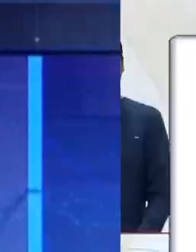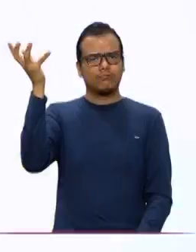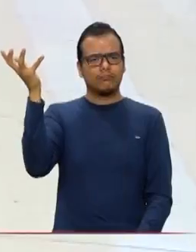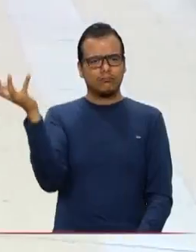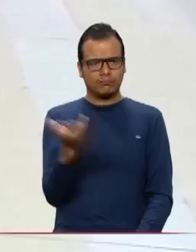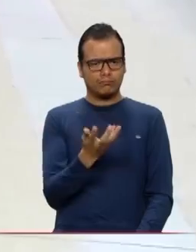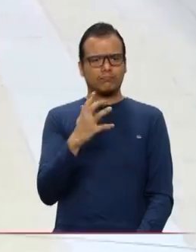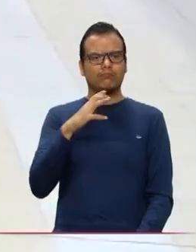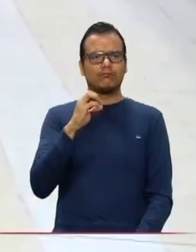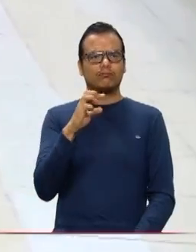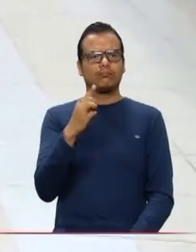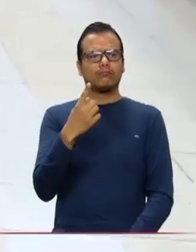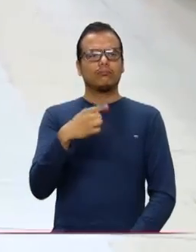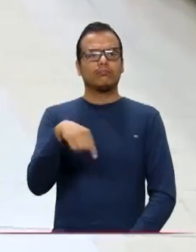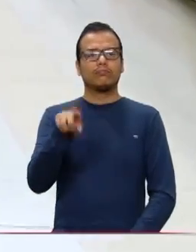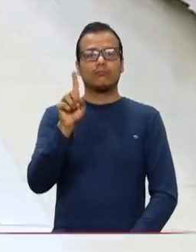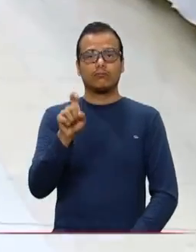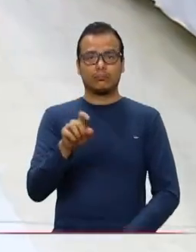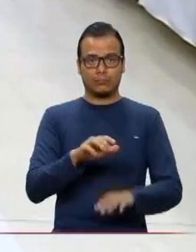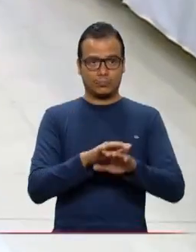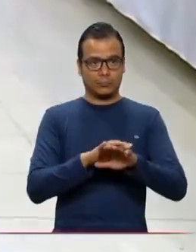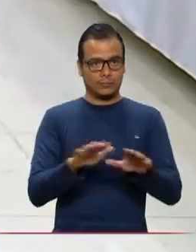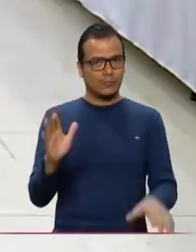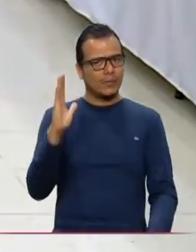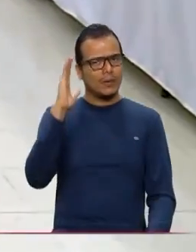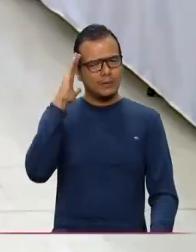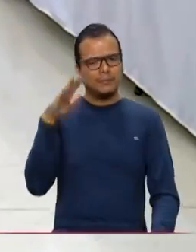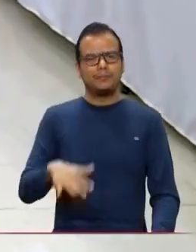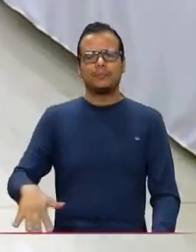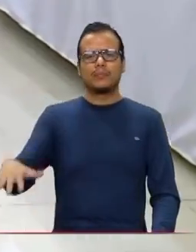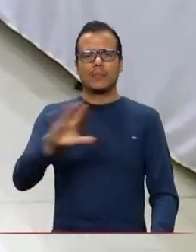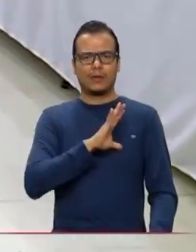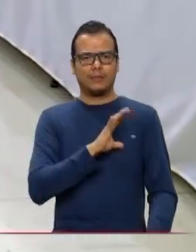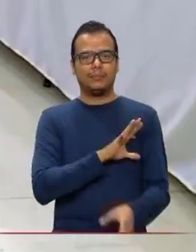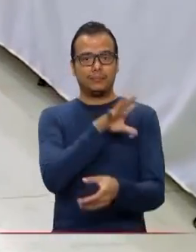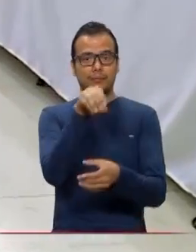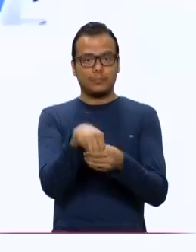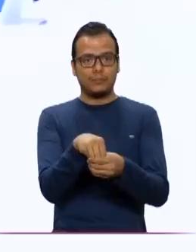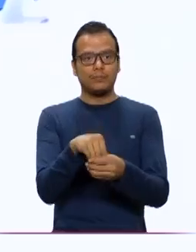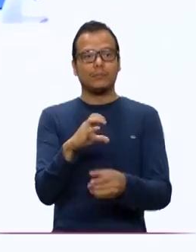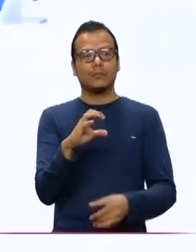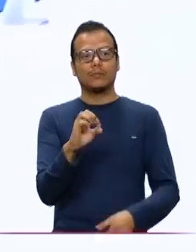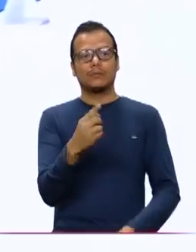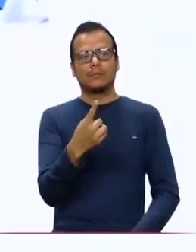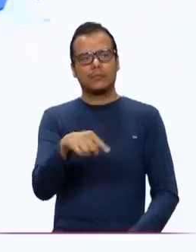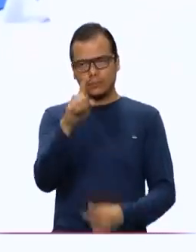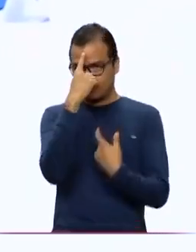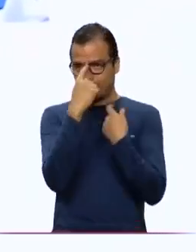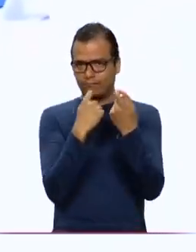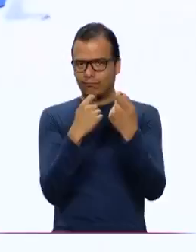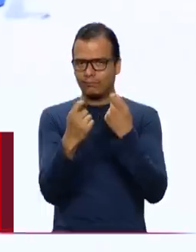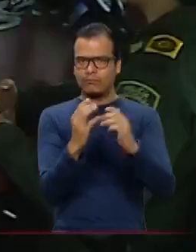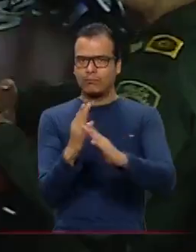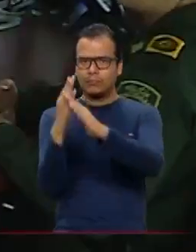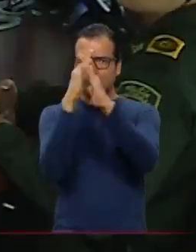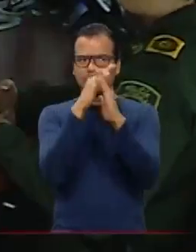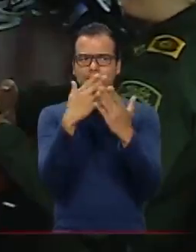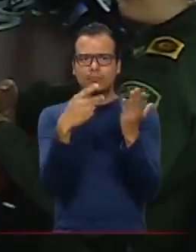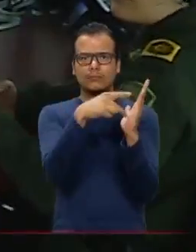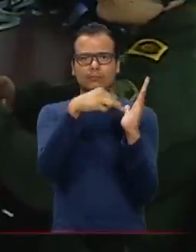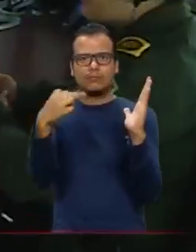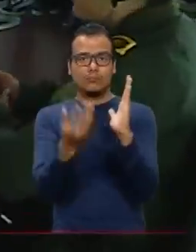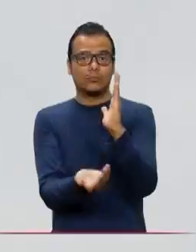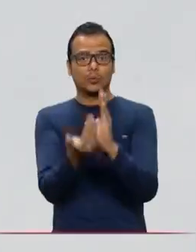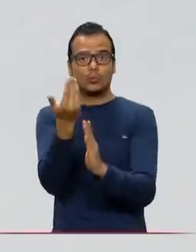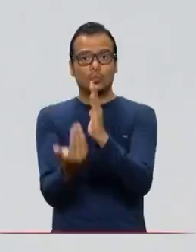biodiversidad la principal medida para garantizar la seguridad durante la cop16 en Cali será el despliegue Tecnológico que incluye el implementación de un